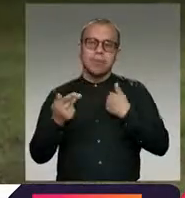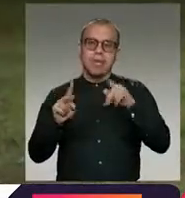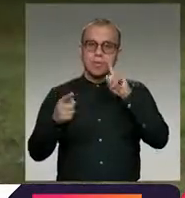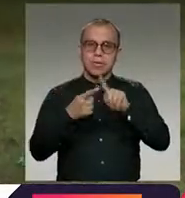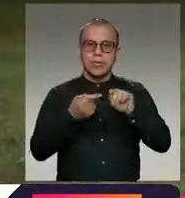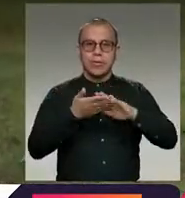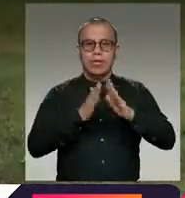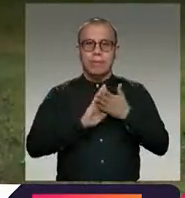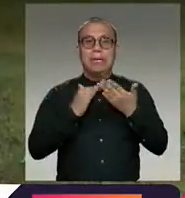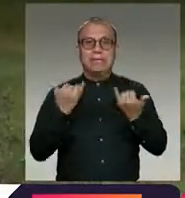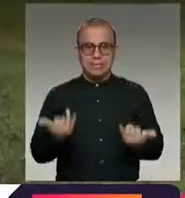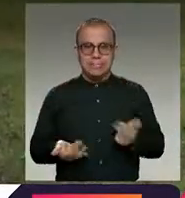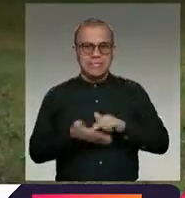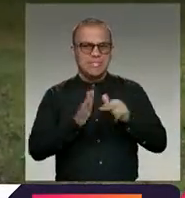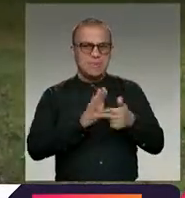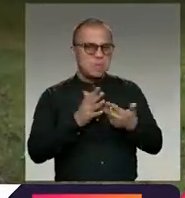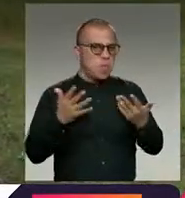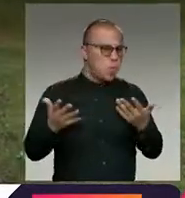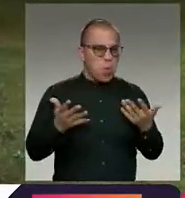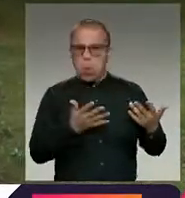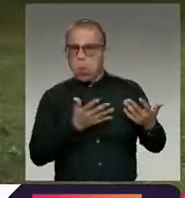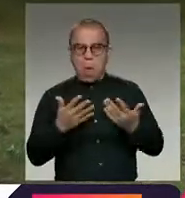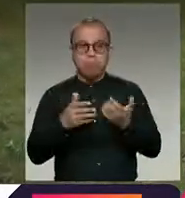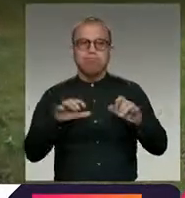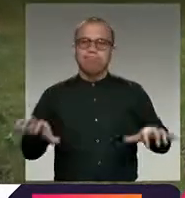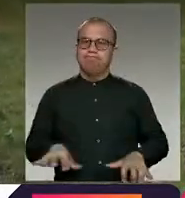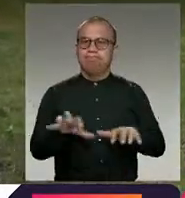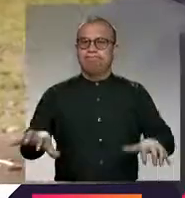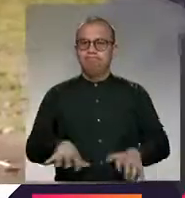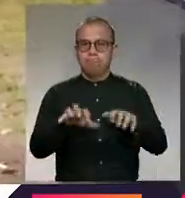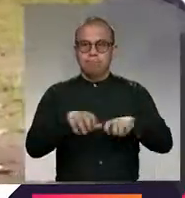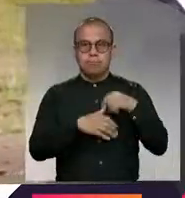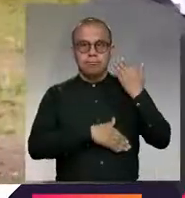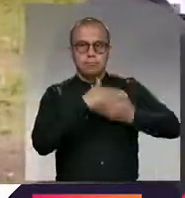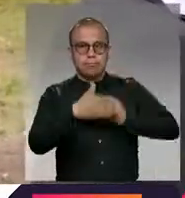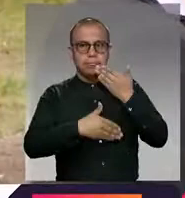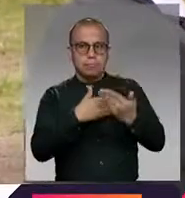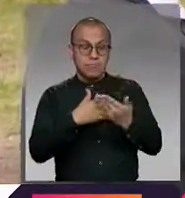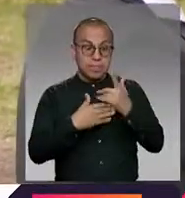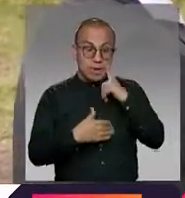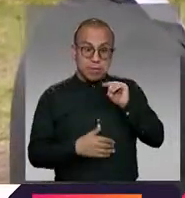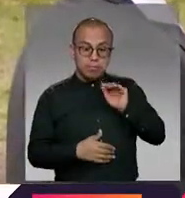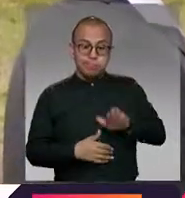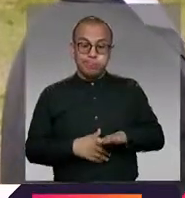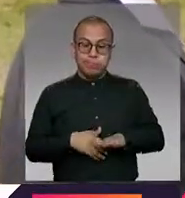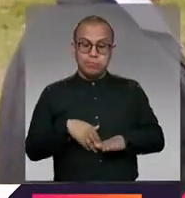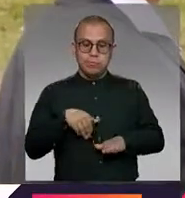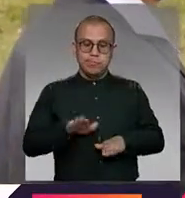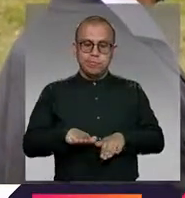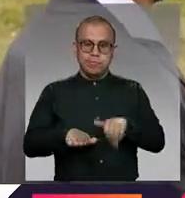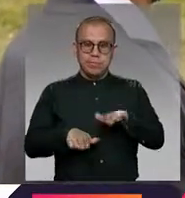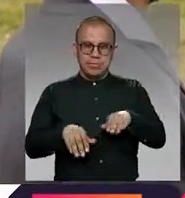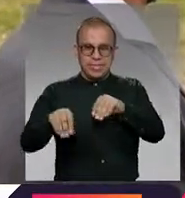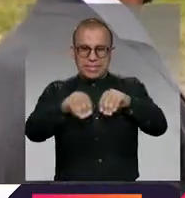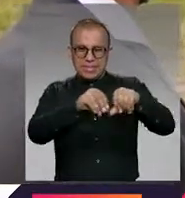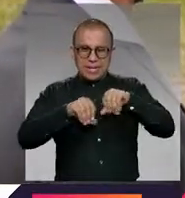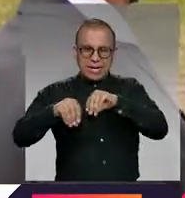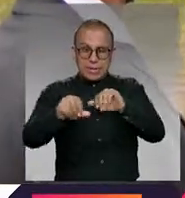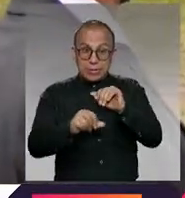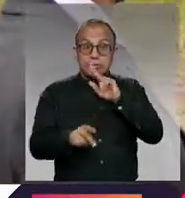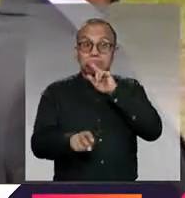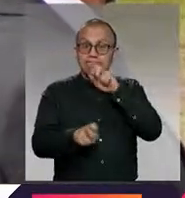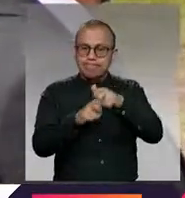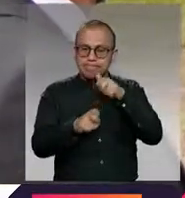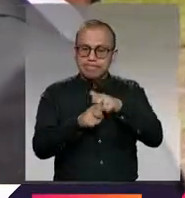Paz. Es estar alerta en todas nuestras actividades que desarrollamos, de que cada paso que usted tiene que dar en estos territorios que son bastante